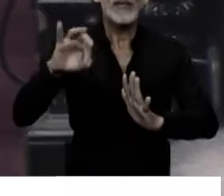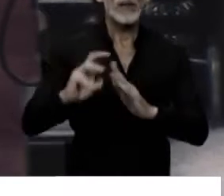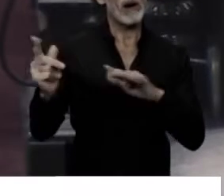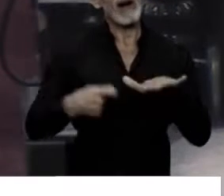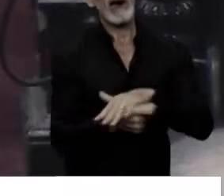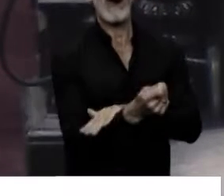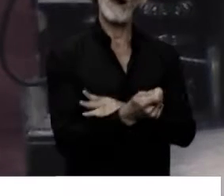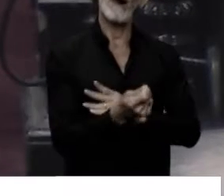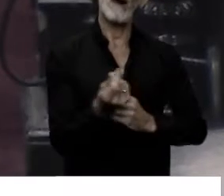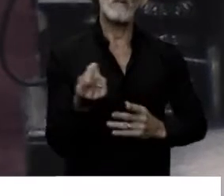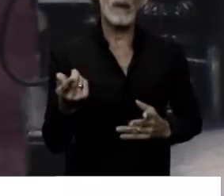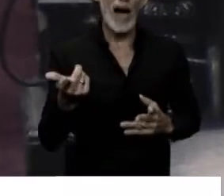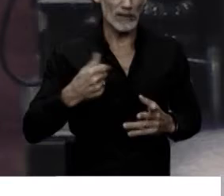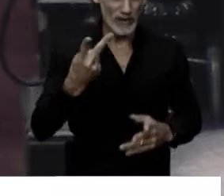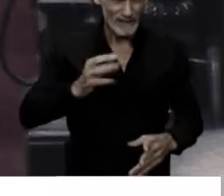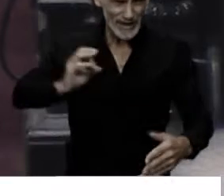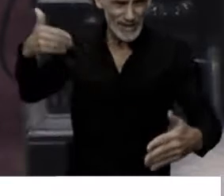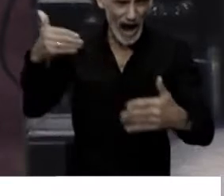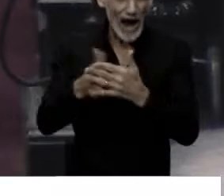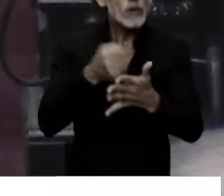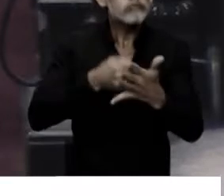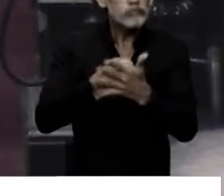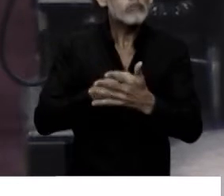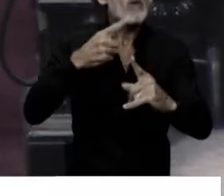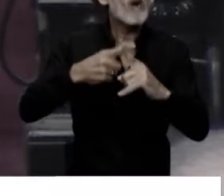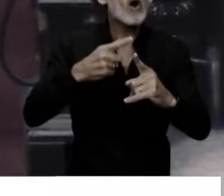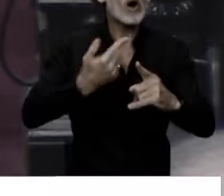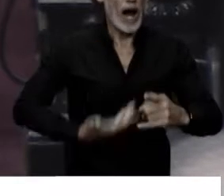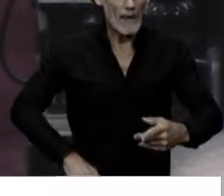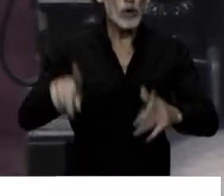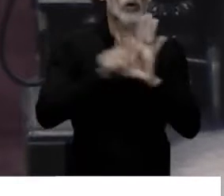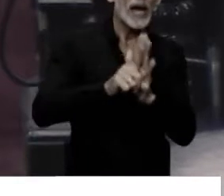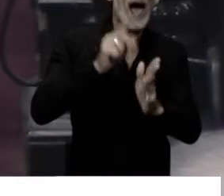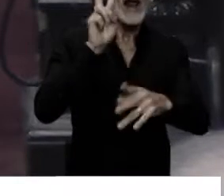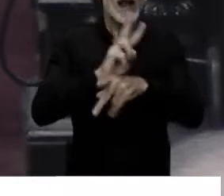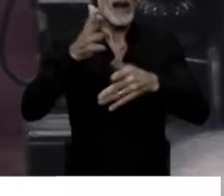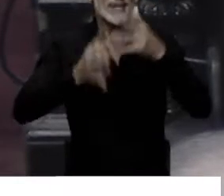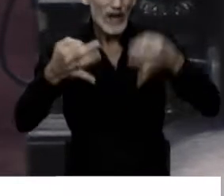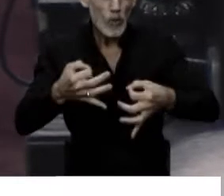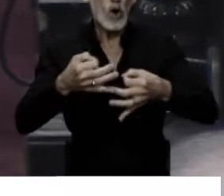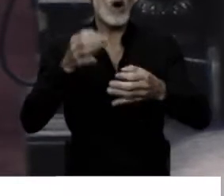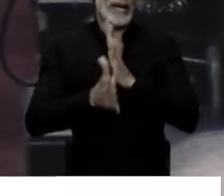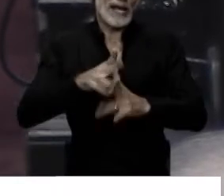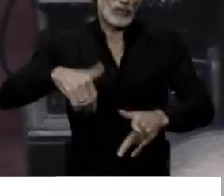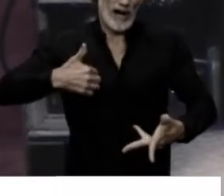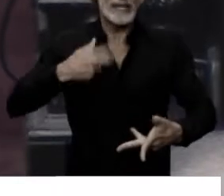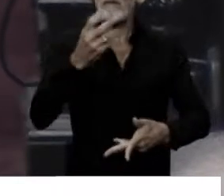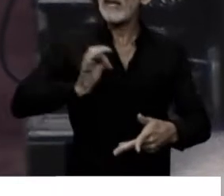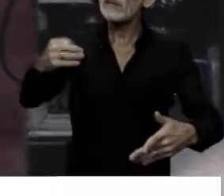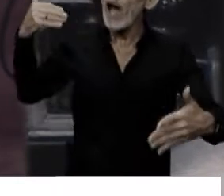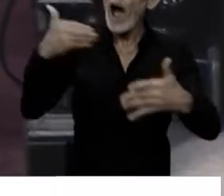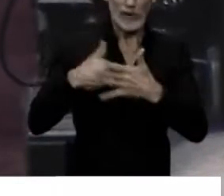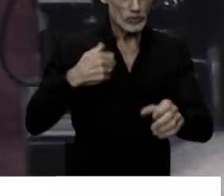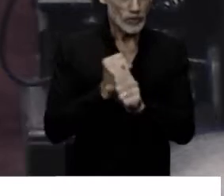dinero y no pone ninguna muestra. Hace más de 20 años que milito por el aborto legal, seguro y gratuito en la Argentina. Hace más de 20 años que